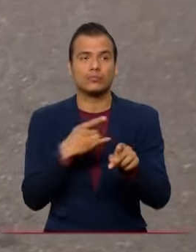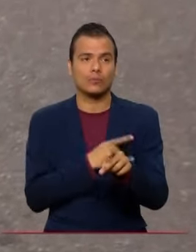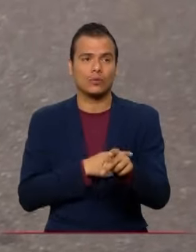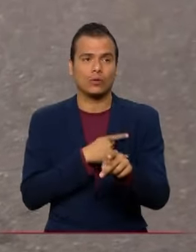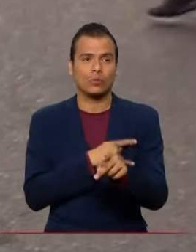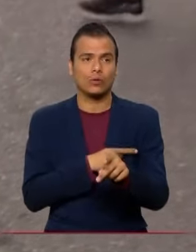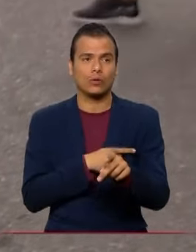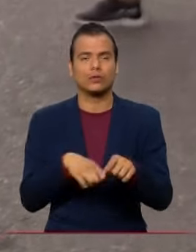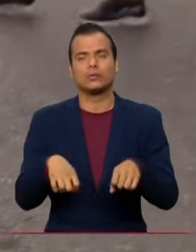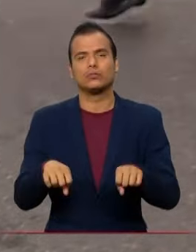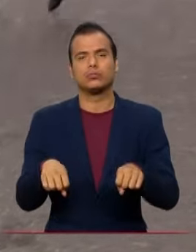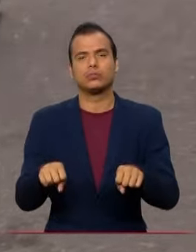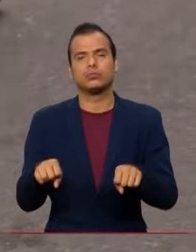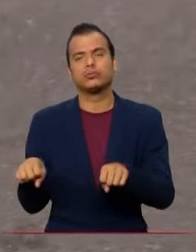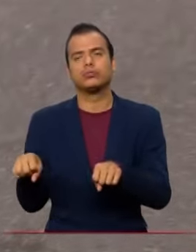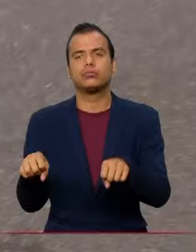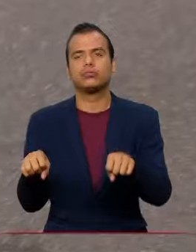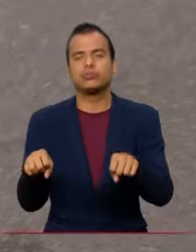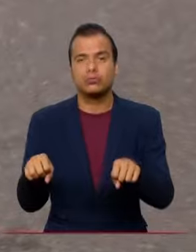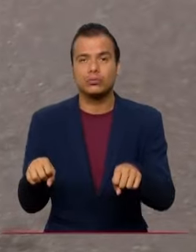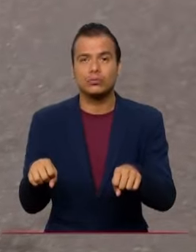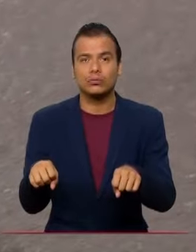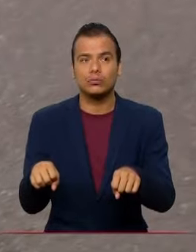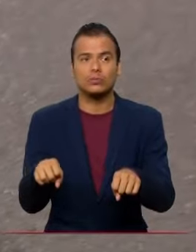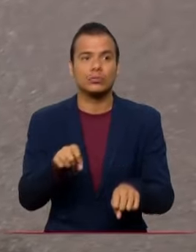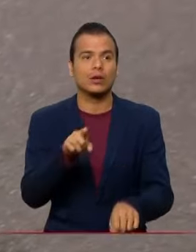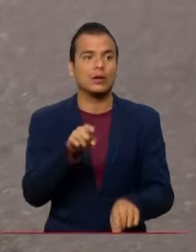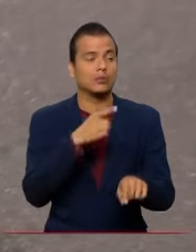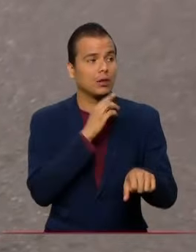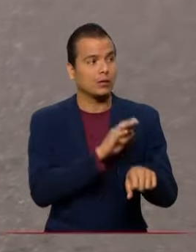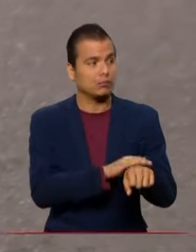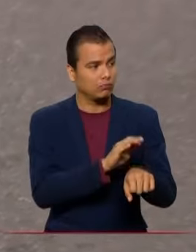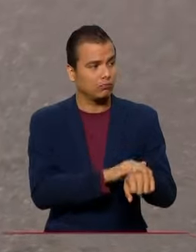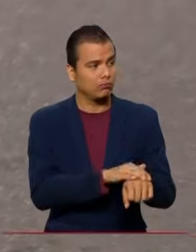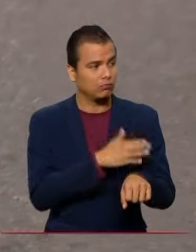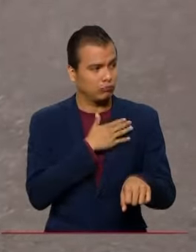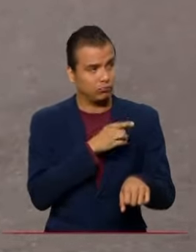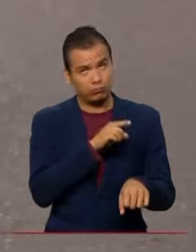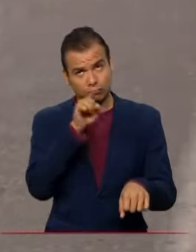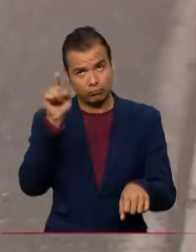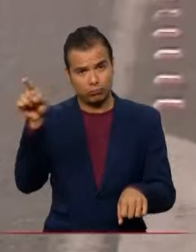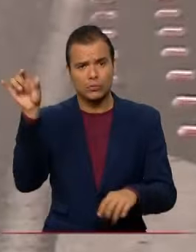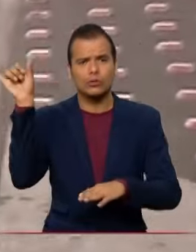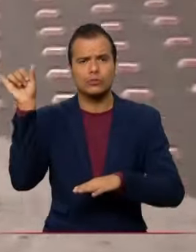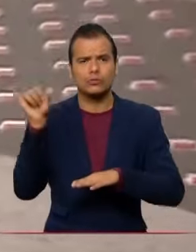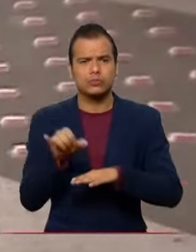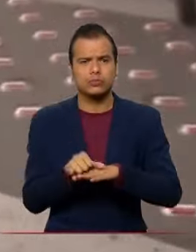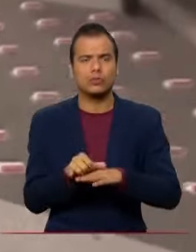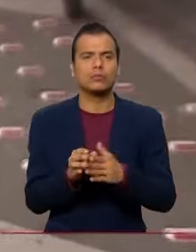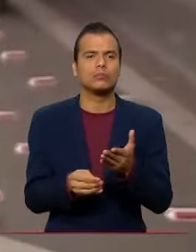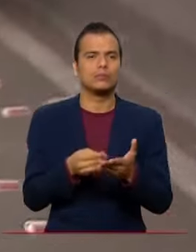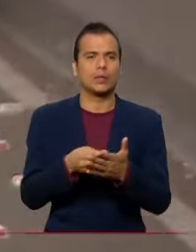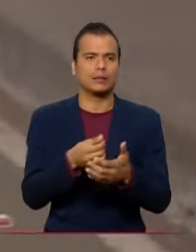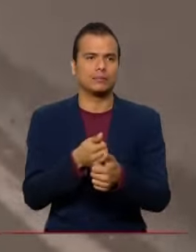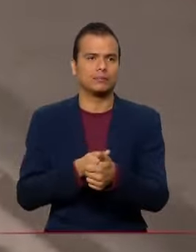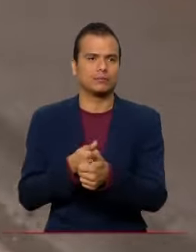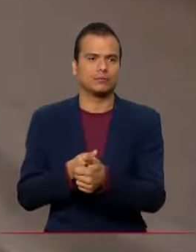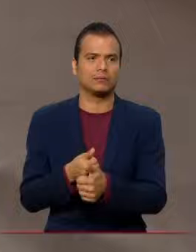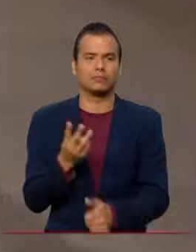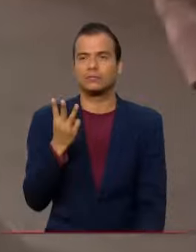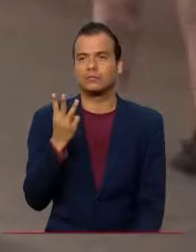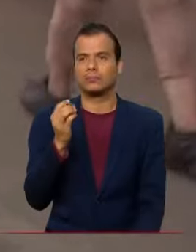quieren hablar con Telepacífico Noticias, que están ofreciendo llevar pasajeros al aeropuerto a 30.000 pesos para quienes